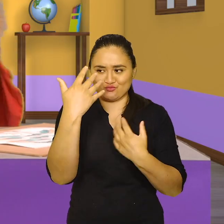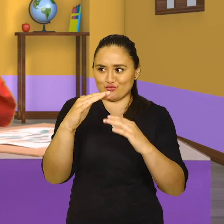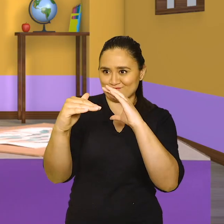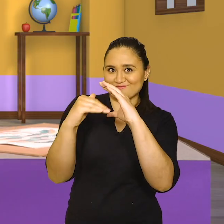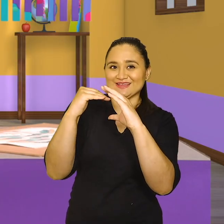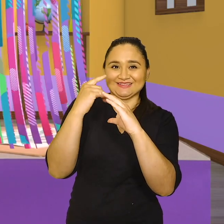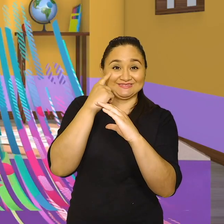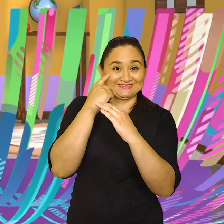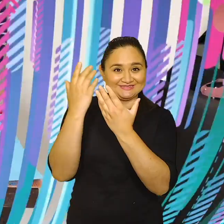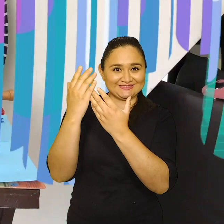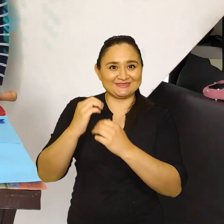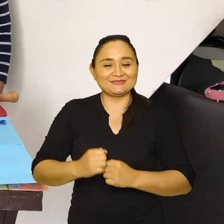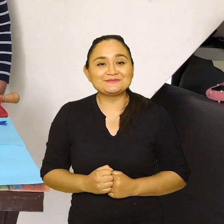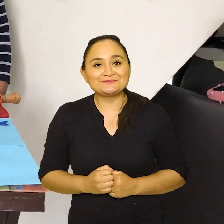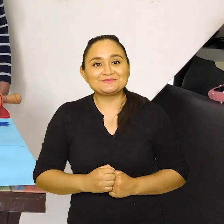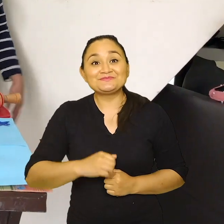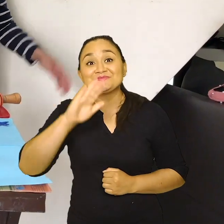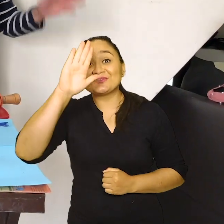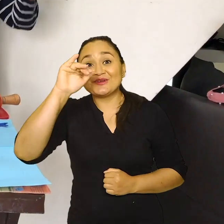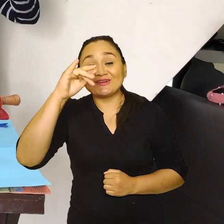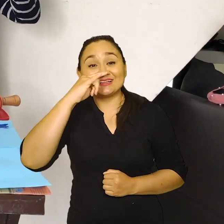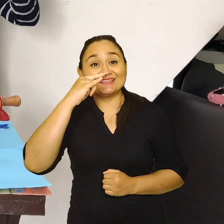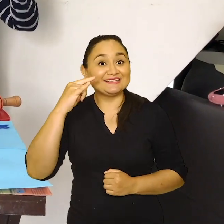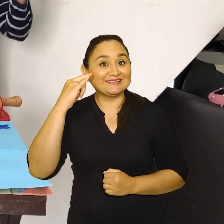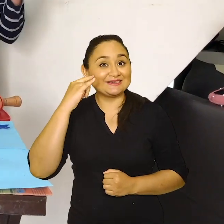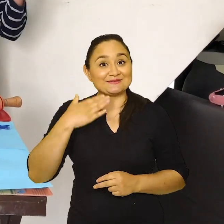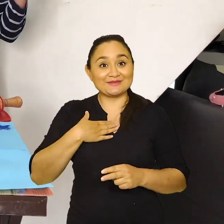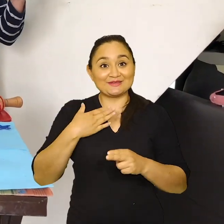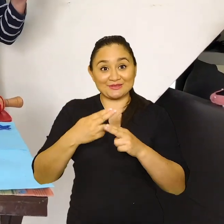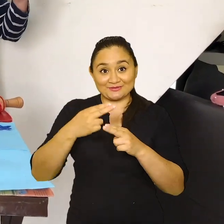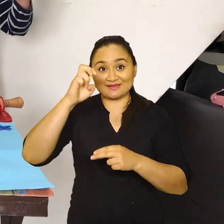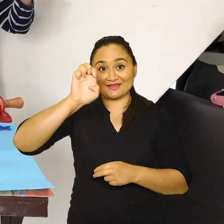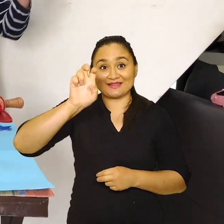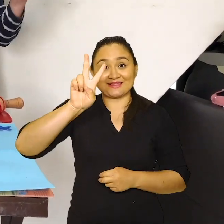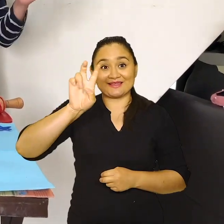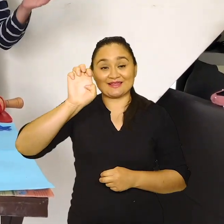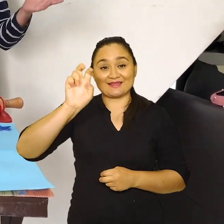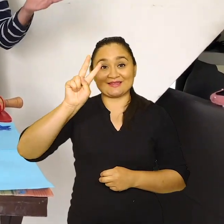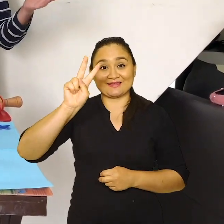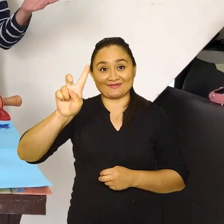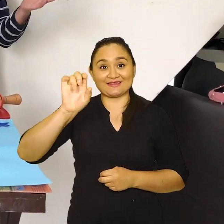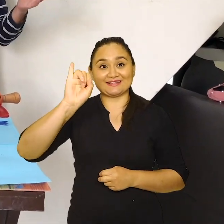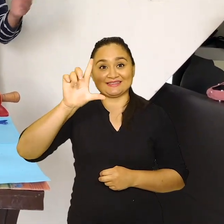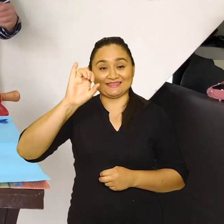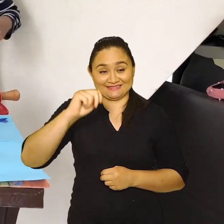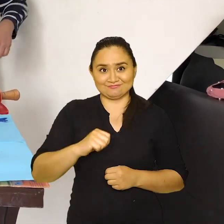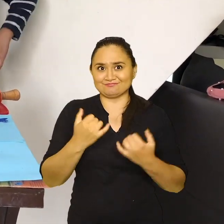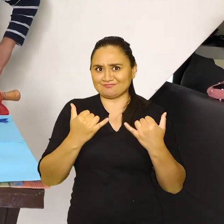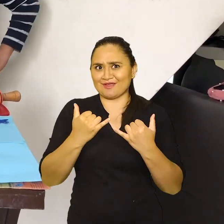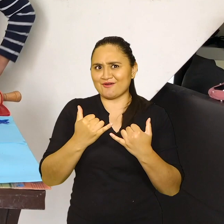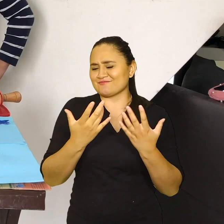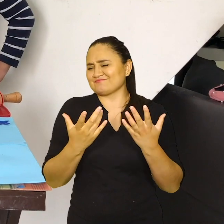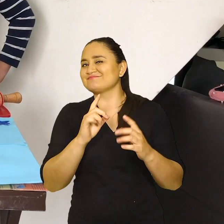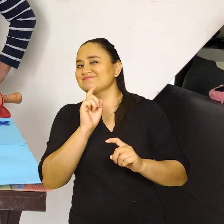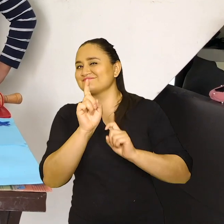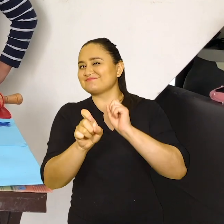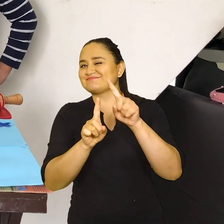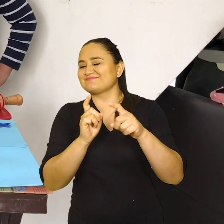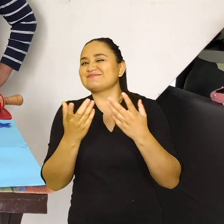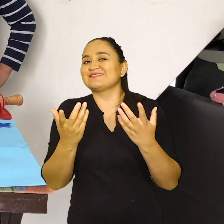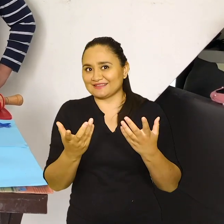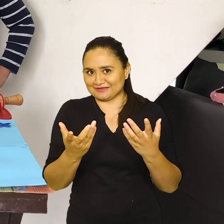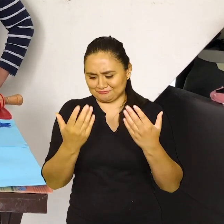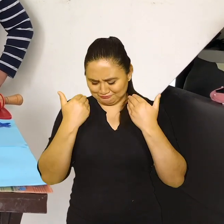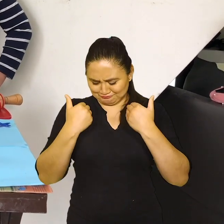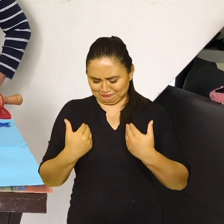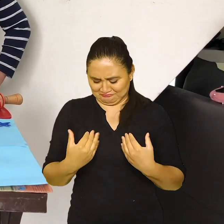Nos mandó este video. Hola niñas y niños, soy Evelyn Mazzini, docente SATCO. Y ustedes se preguntarán, ¿por